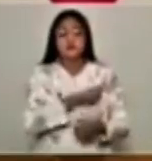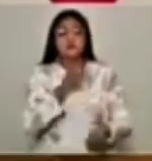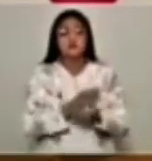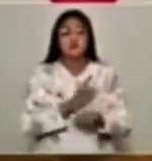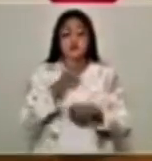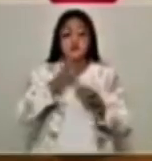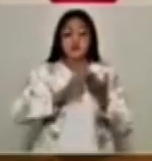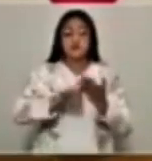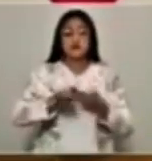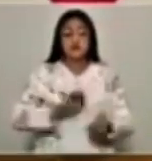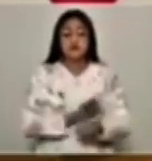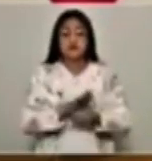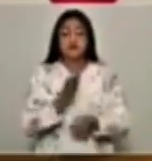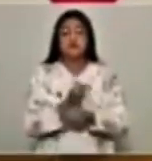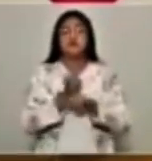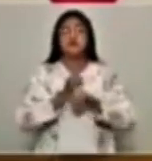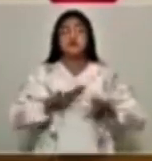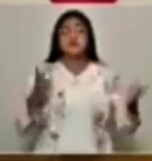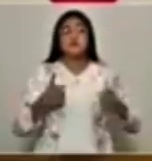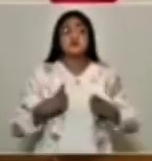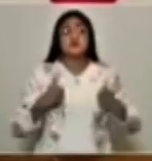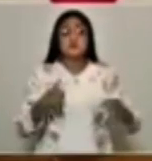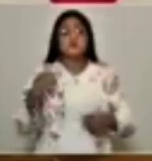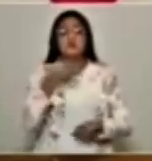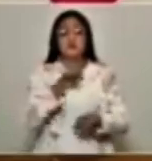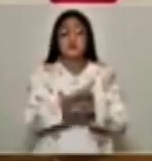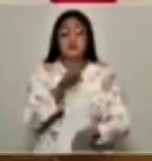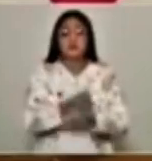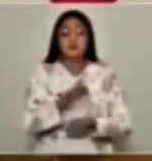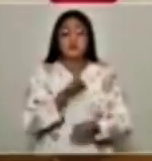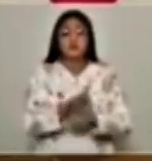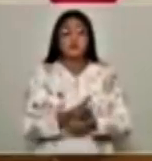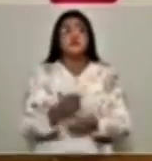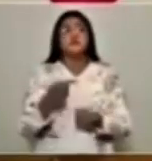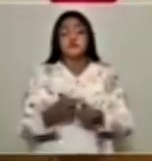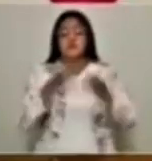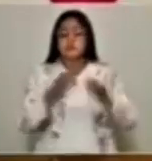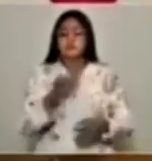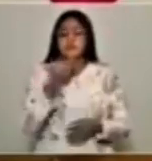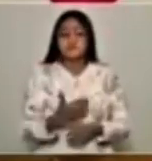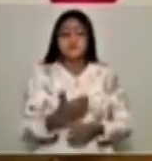este combate con la virus es la información que hemos entregado de manera diaria y de manera veraz